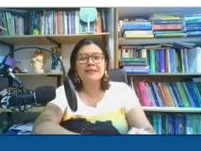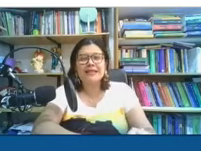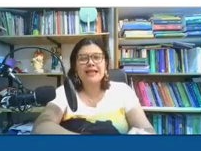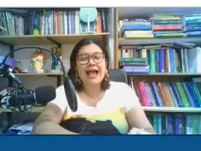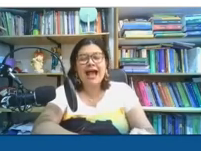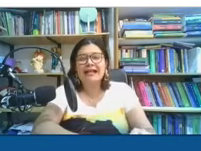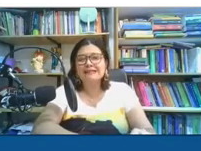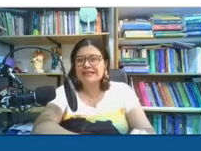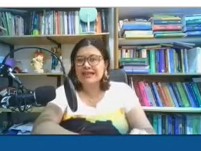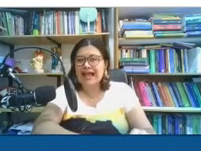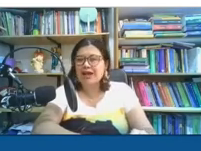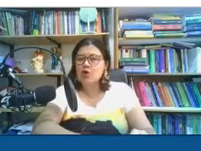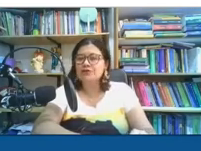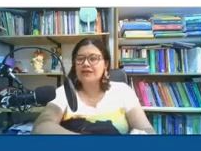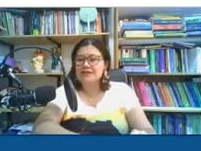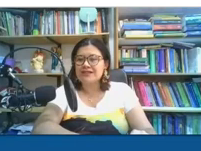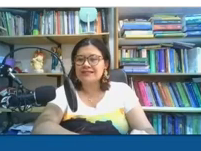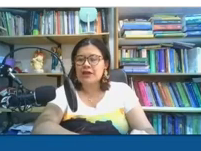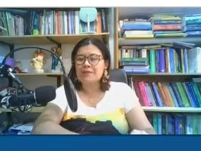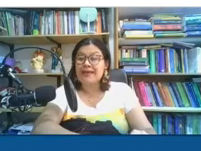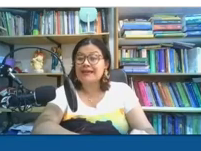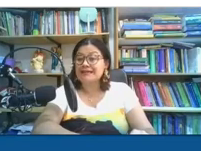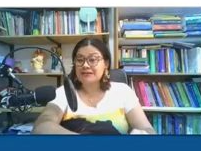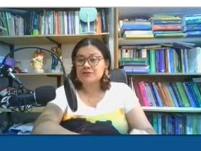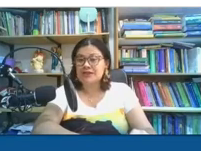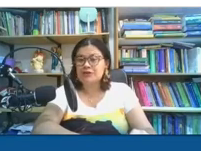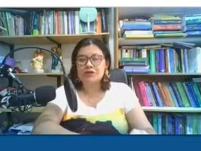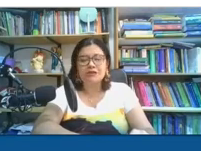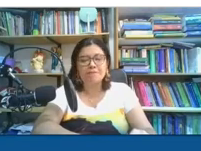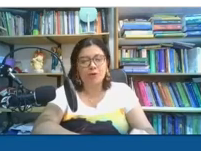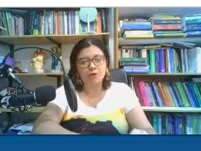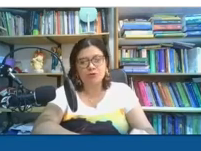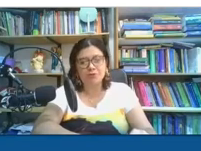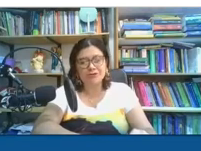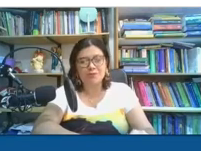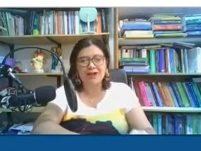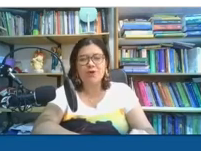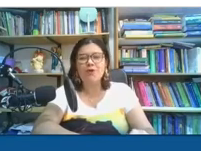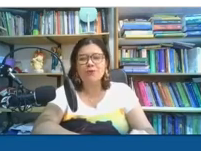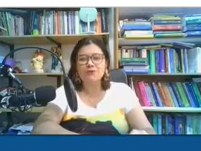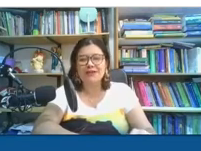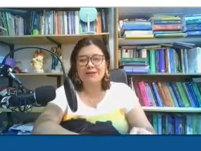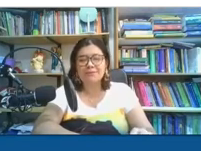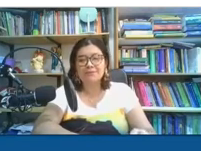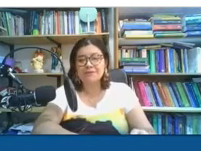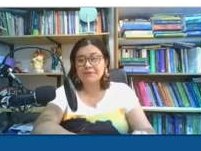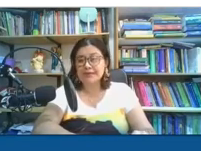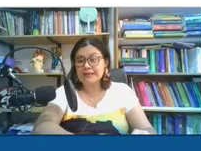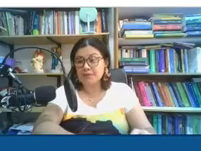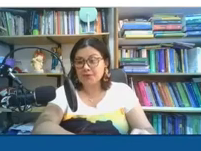permitir acceder a contenidos del estado para ejercer sus derechos y por supuesto para concursar